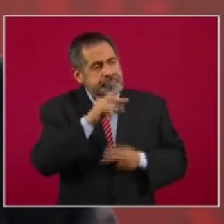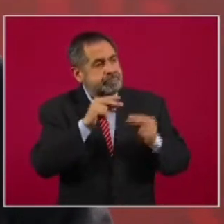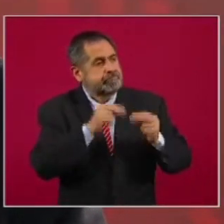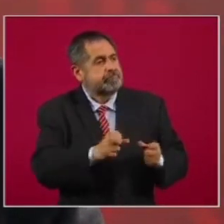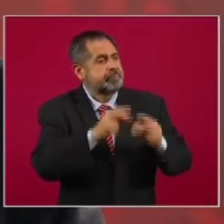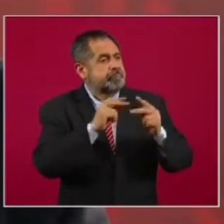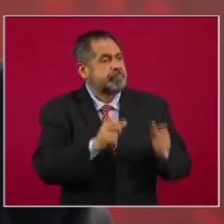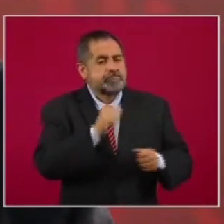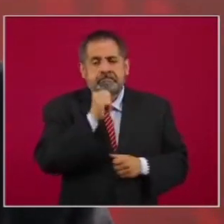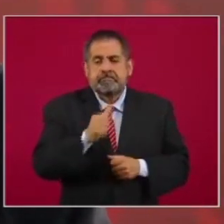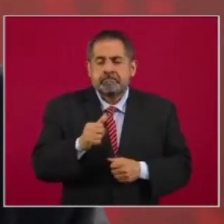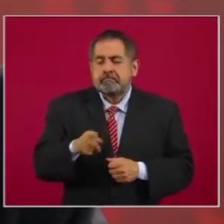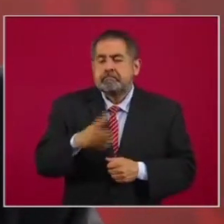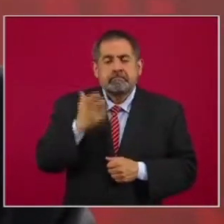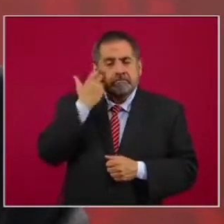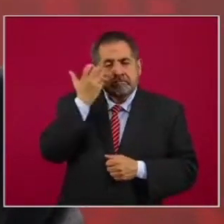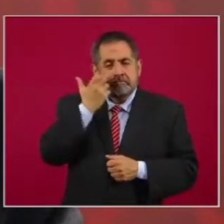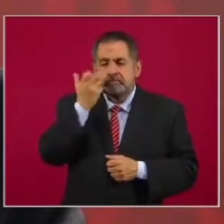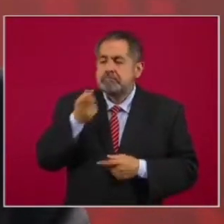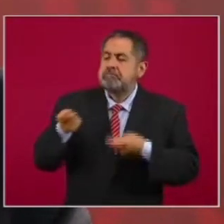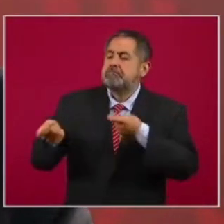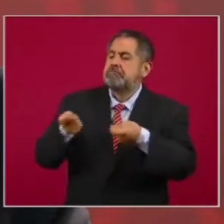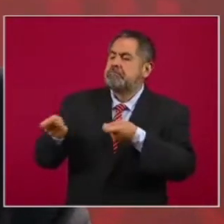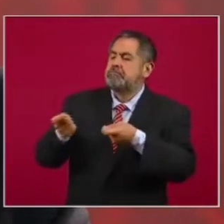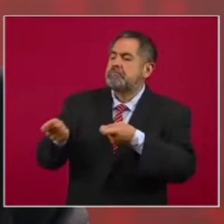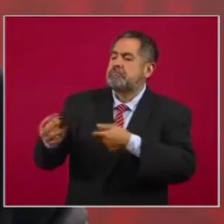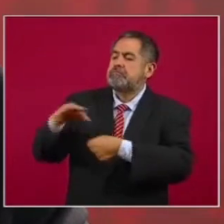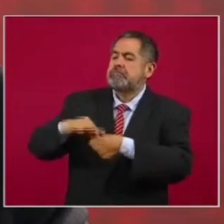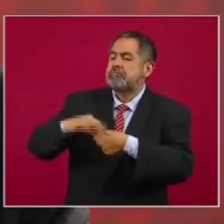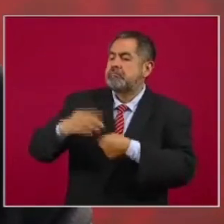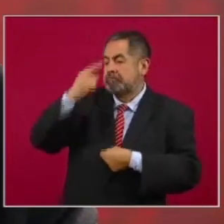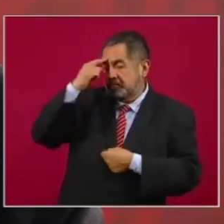porque era nada más utilizarlos